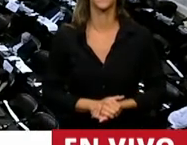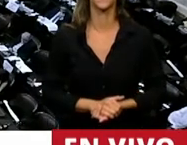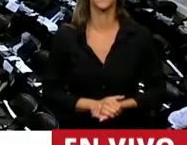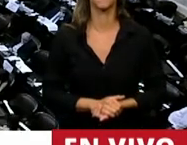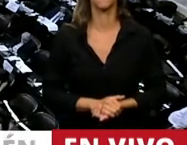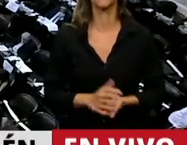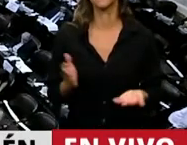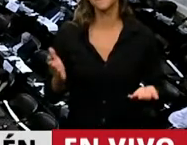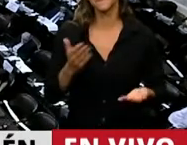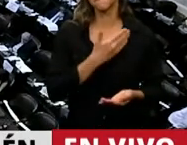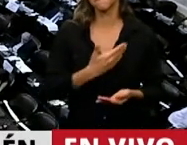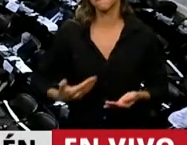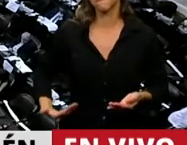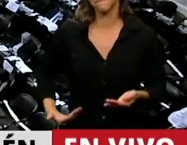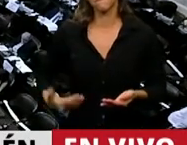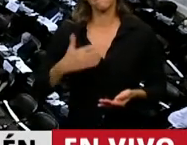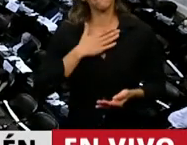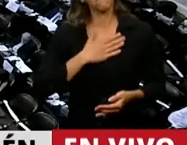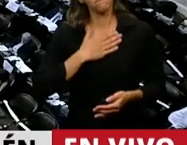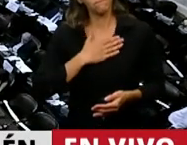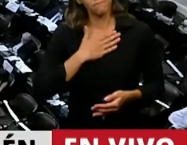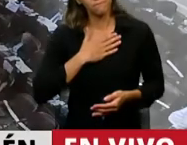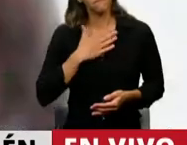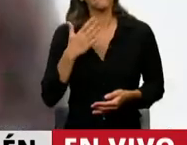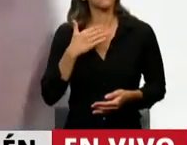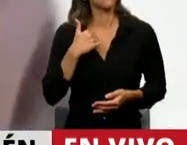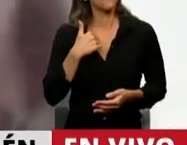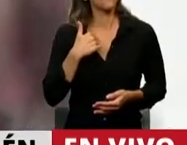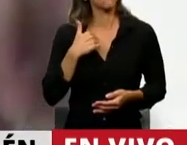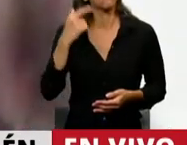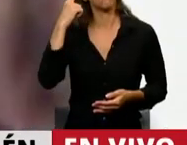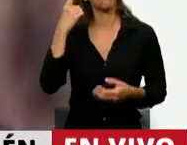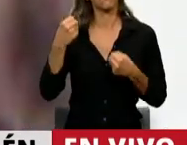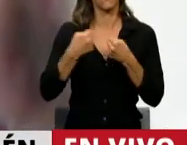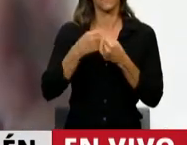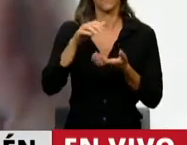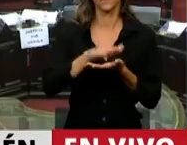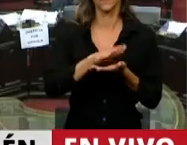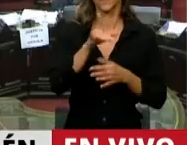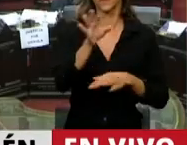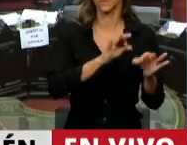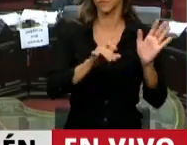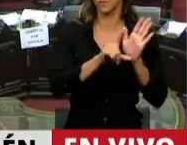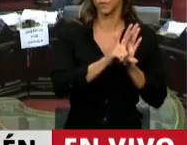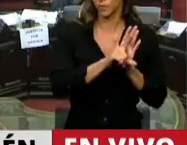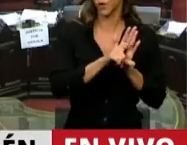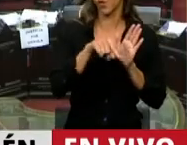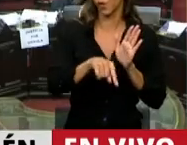Señor presidente, celebro y acompaño la sanción de la Ley de Fortalecimiento y Sostenibilidad de la Deuda